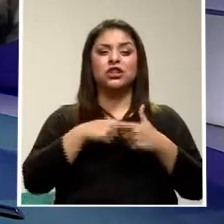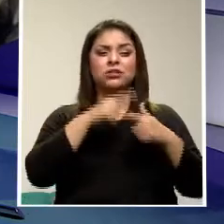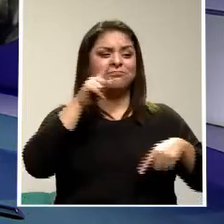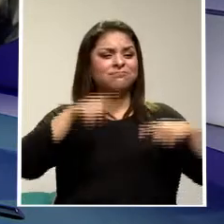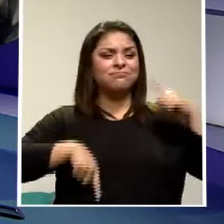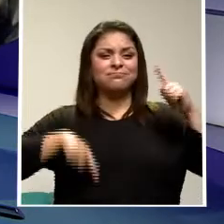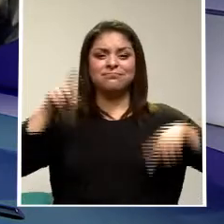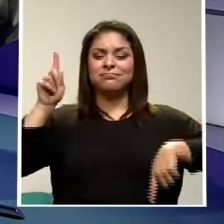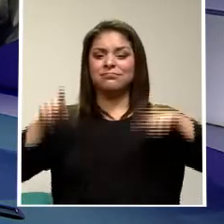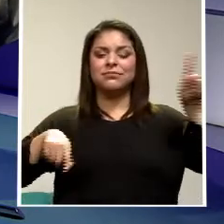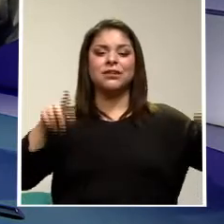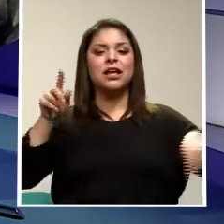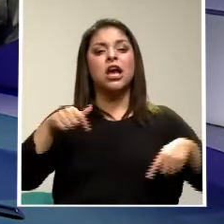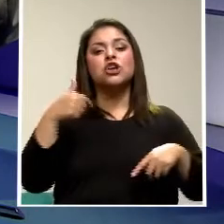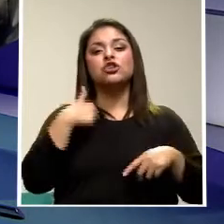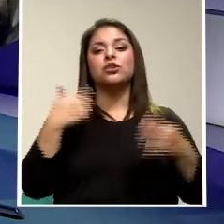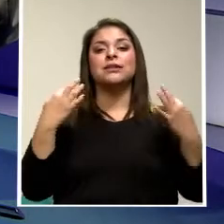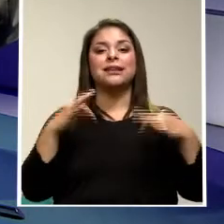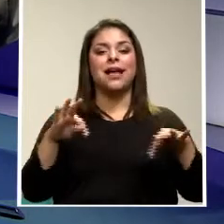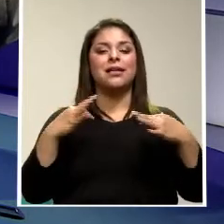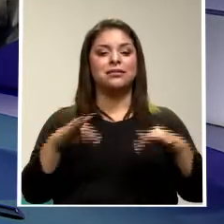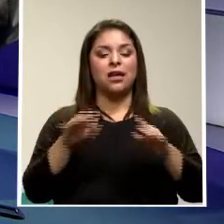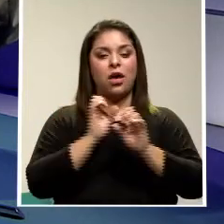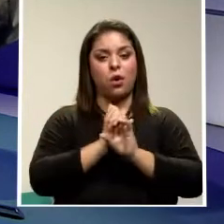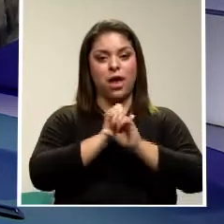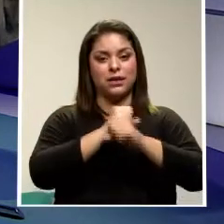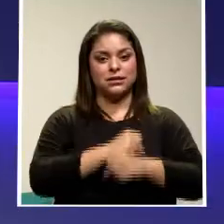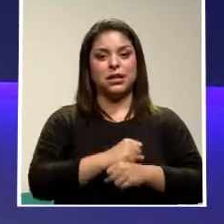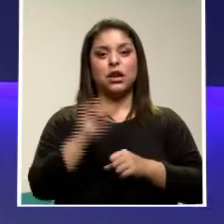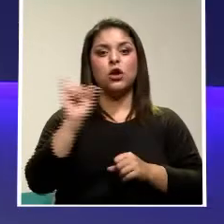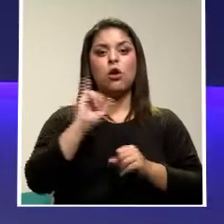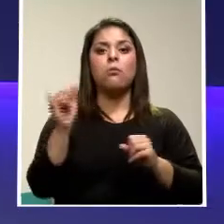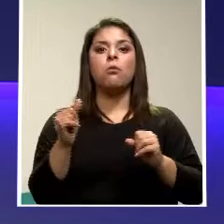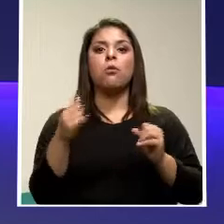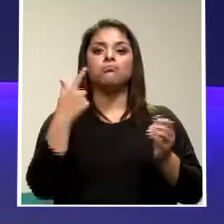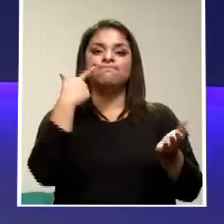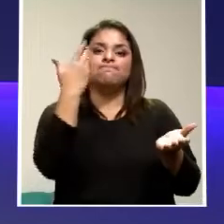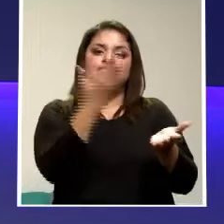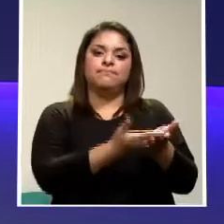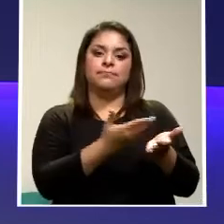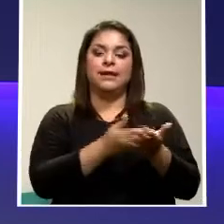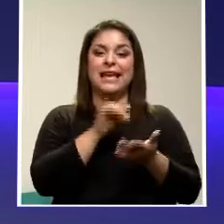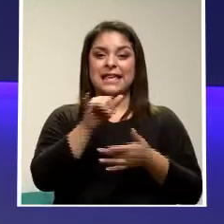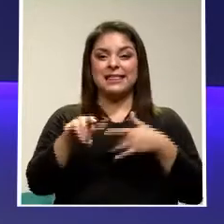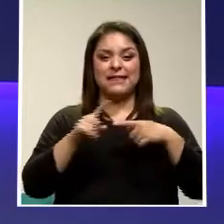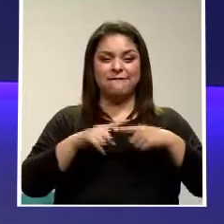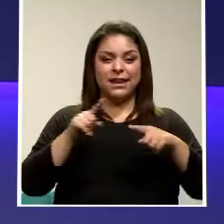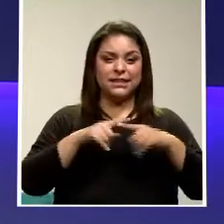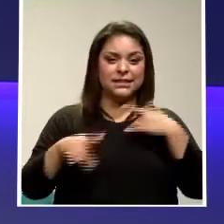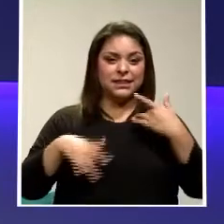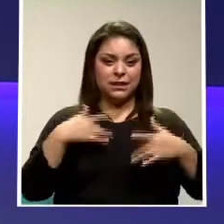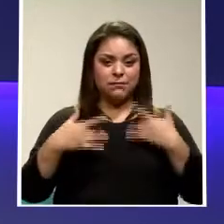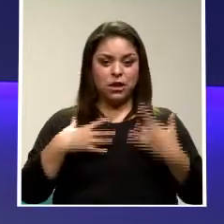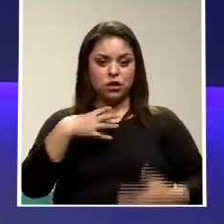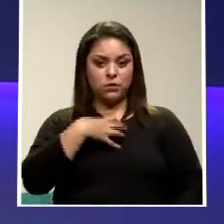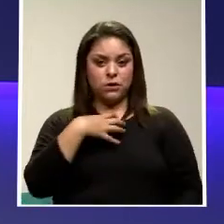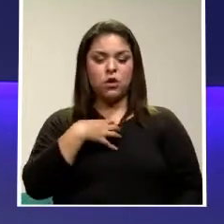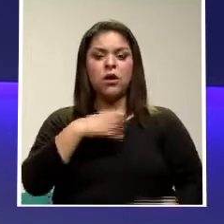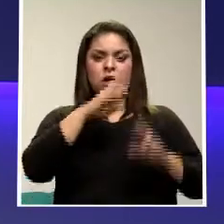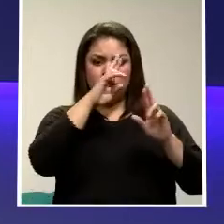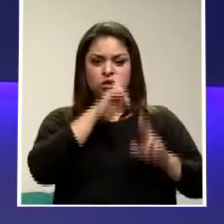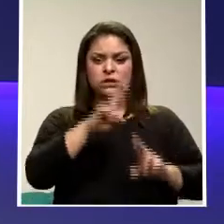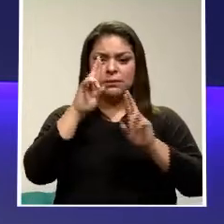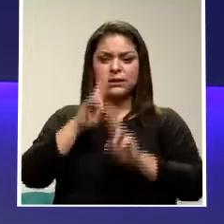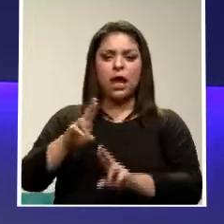que lo que he tratado de hacer es como poner de manifiesto estas diferentes inquietudes, respetándolas como